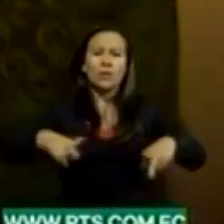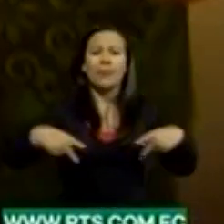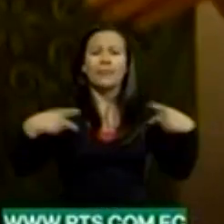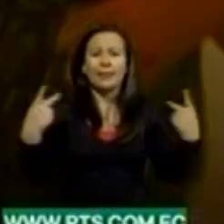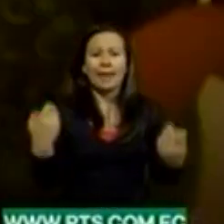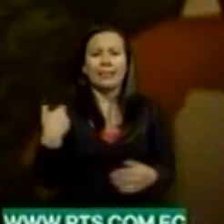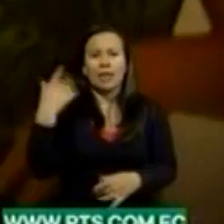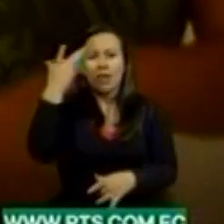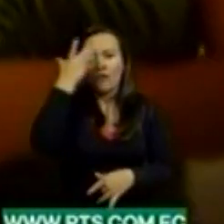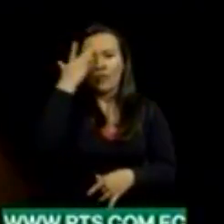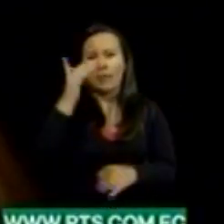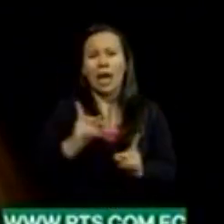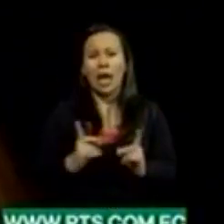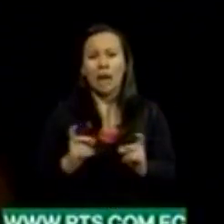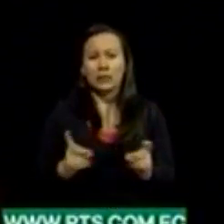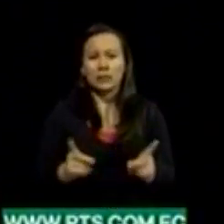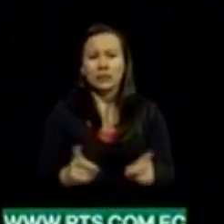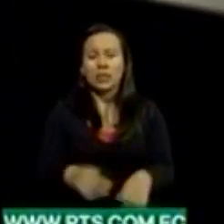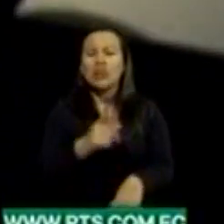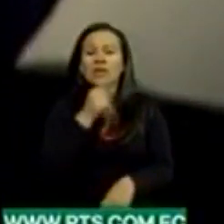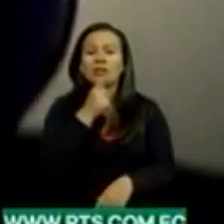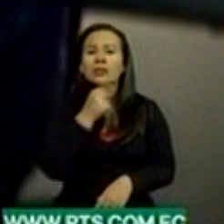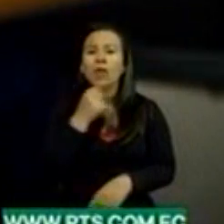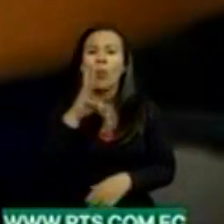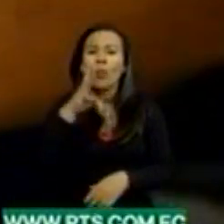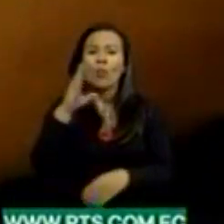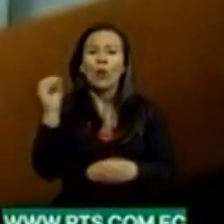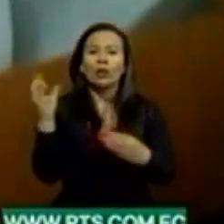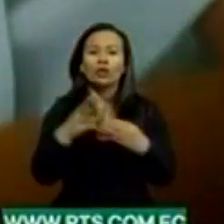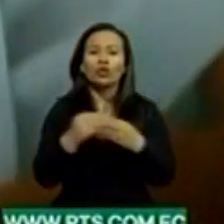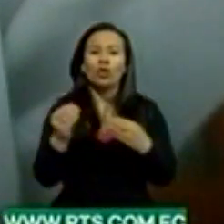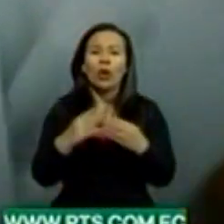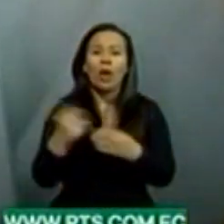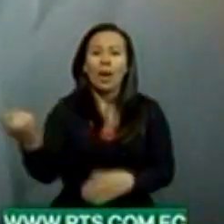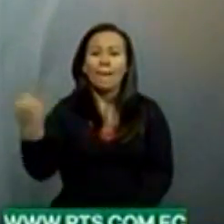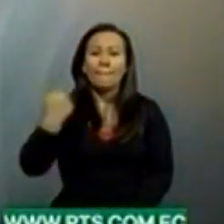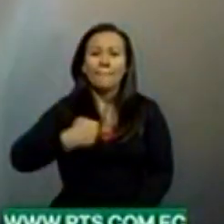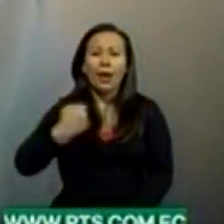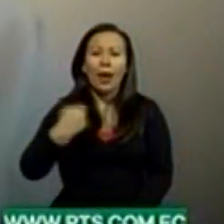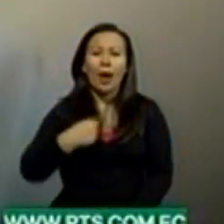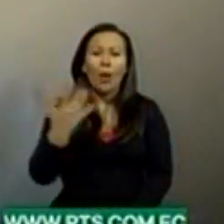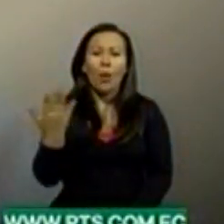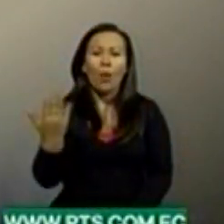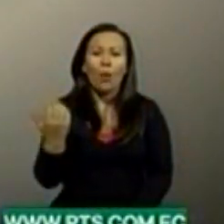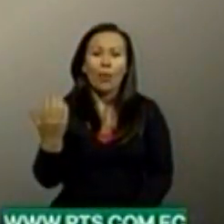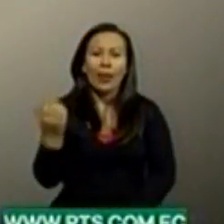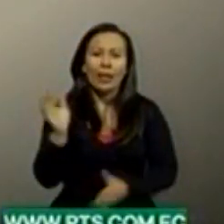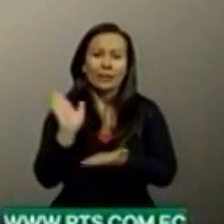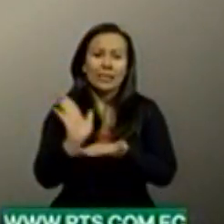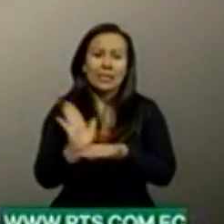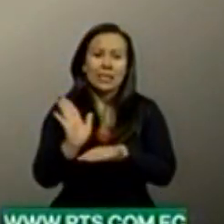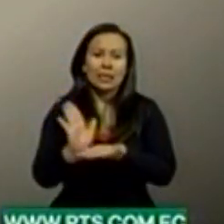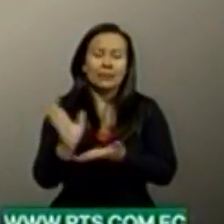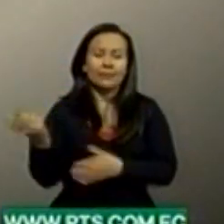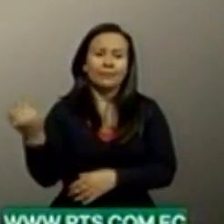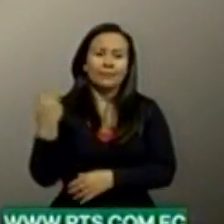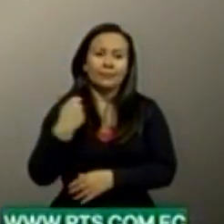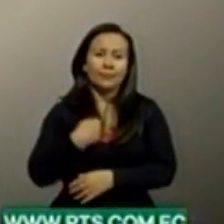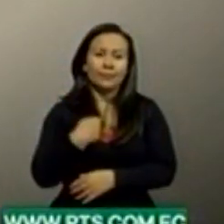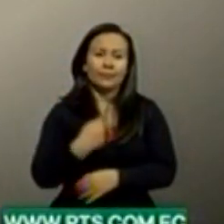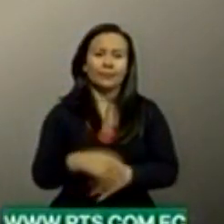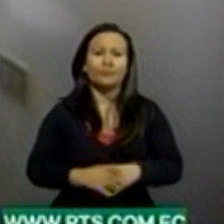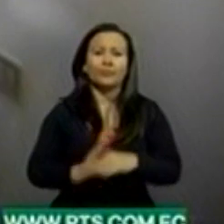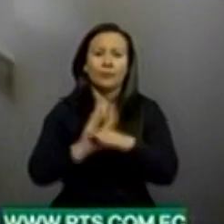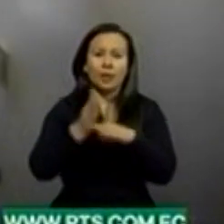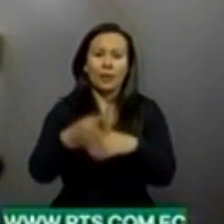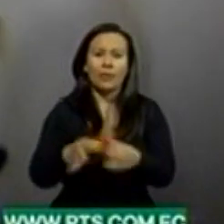enfermedad catastrófica y su único sustento son los 400 dólares de pensión jubilar que recibe del Instituto Ecuatoriano de Seguridad Social,